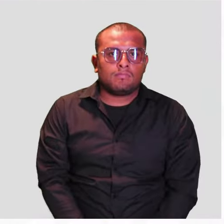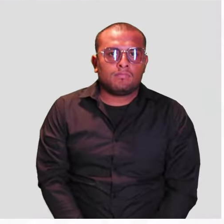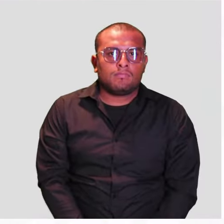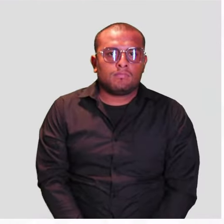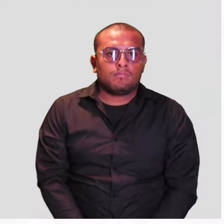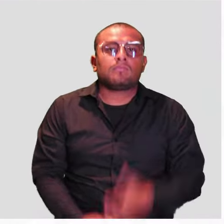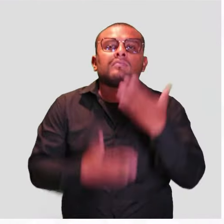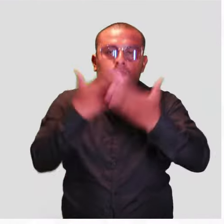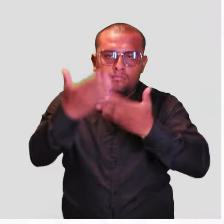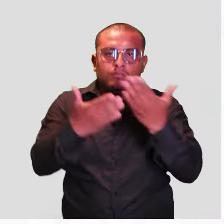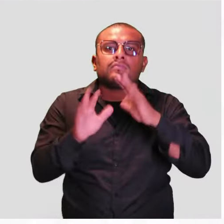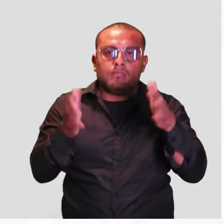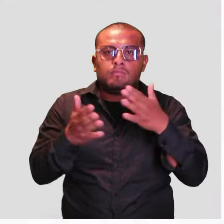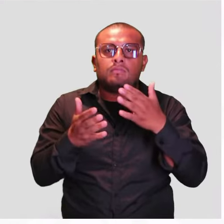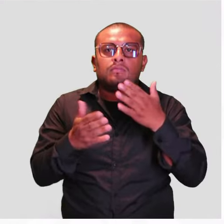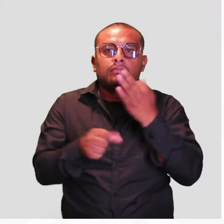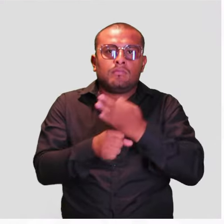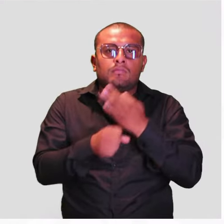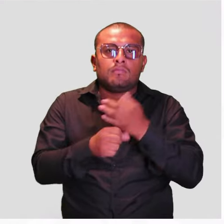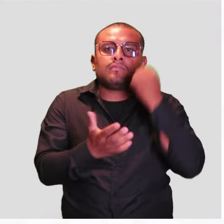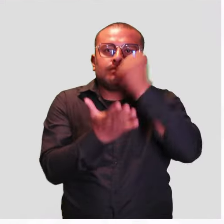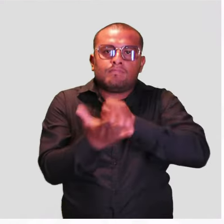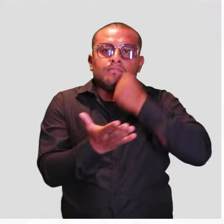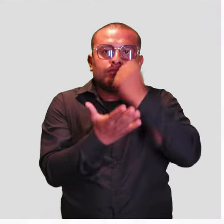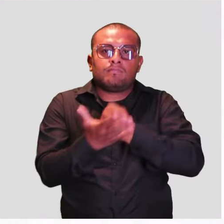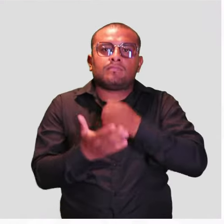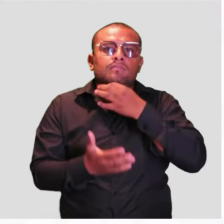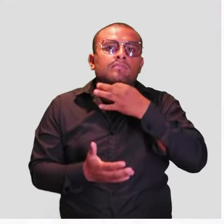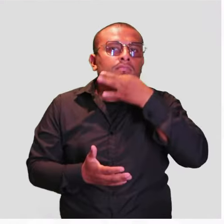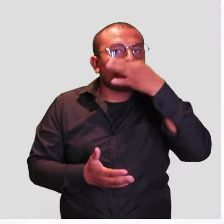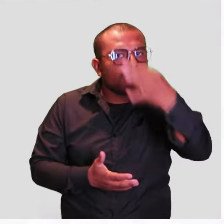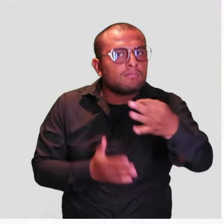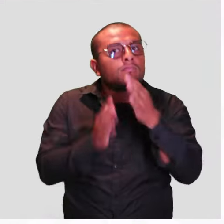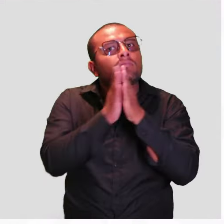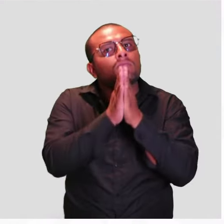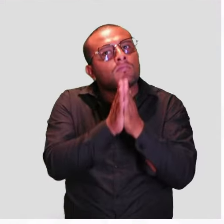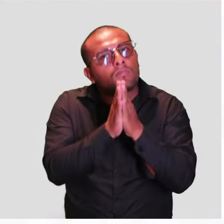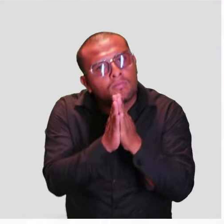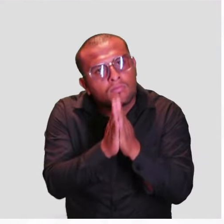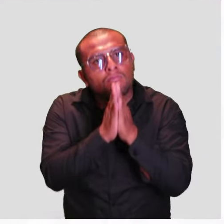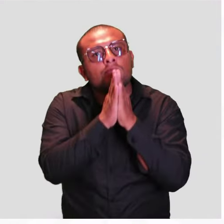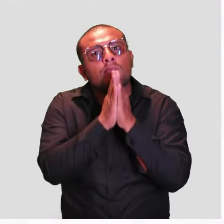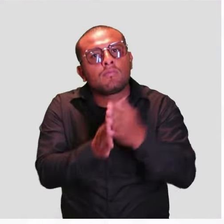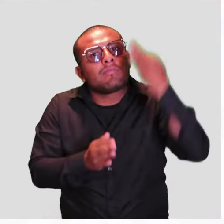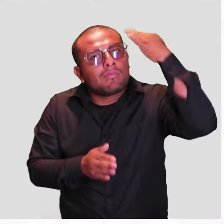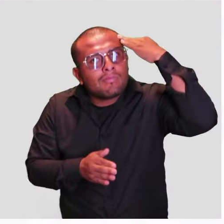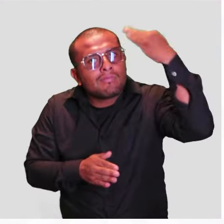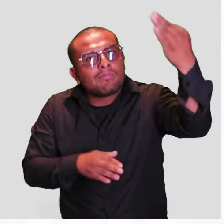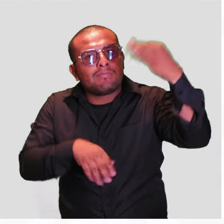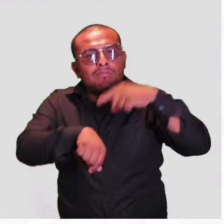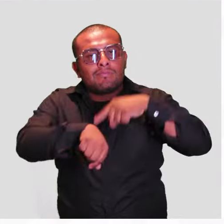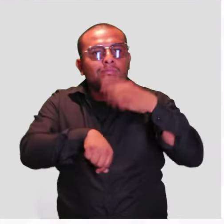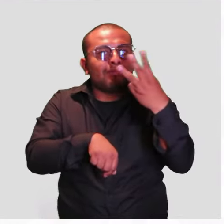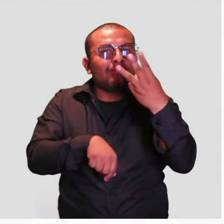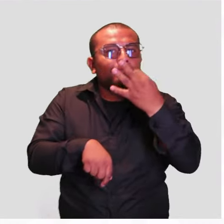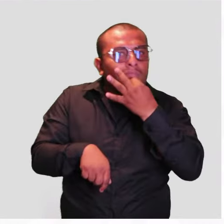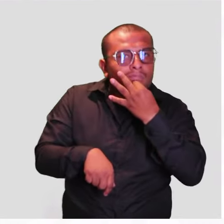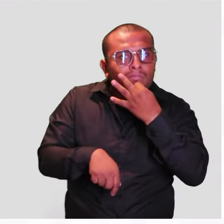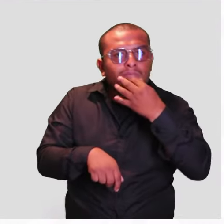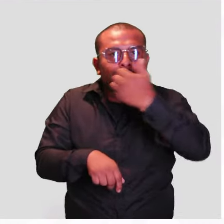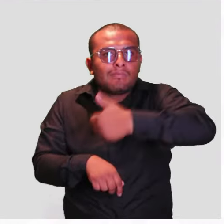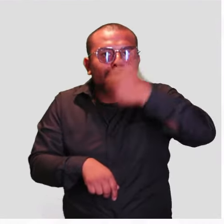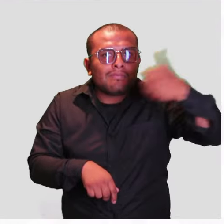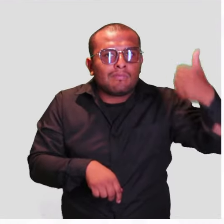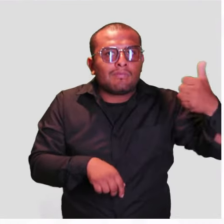Este tiempo, lo hemos venido insistiendo, es mucho, muy importante porque es una bolsa de 3 minutos que pueden emplear en una o varias